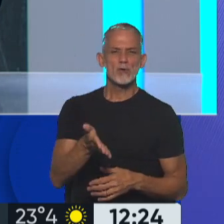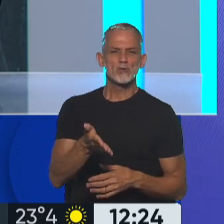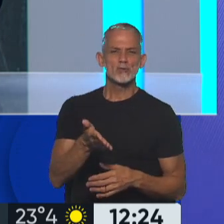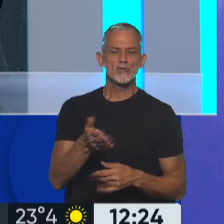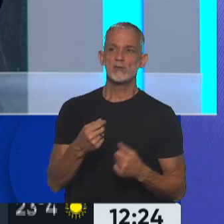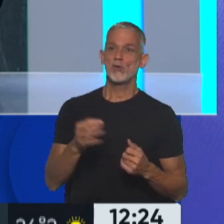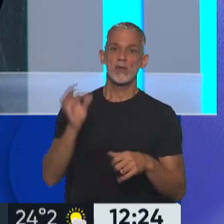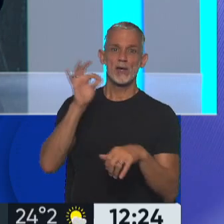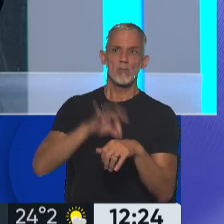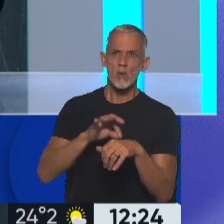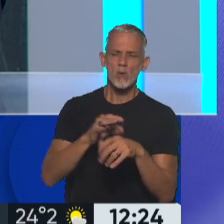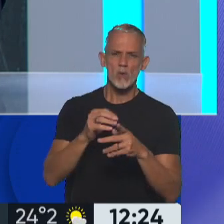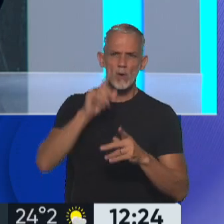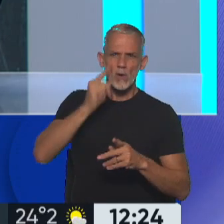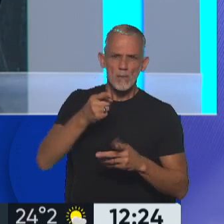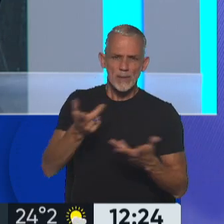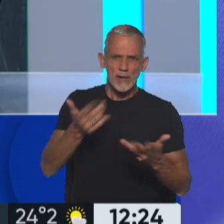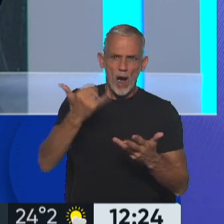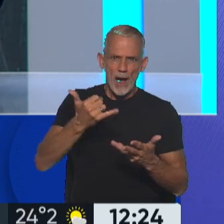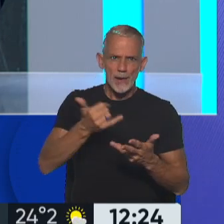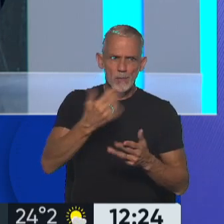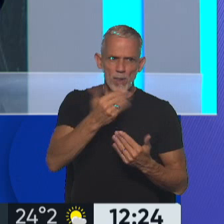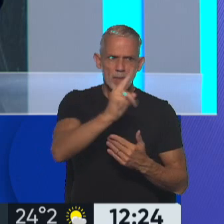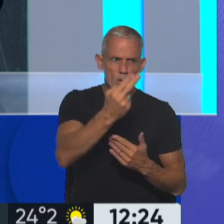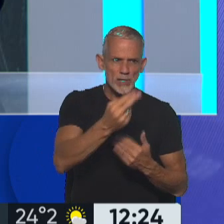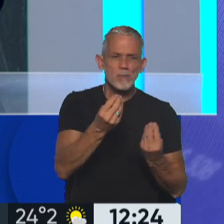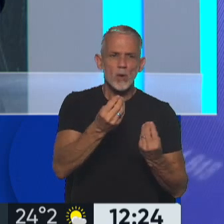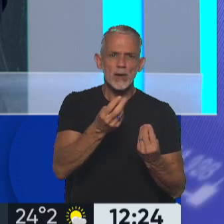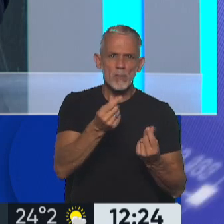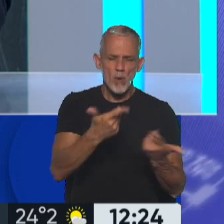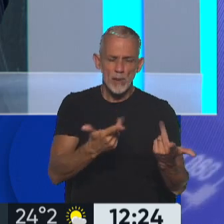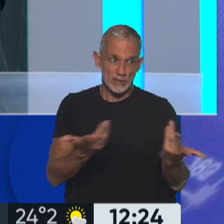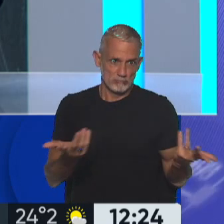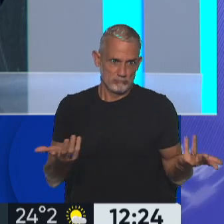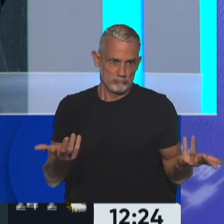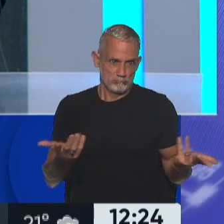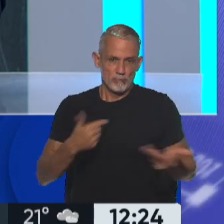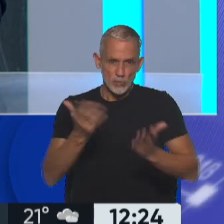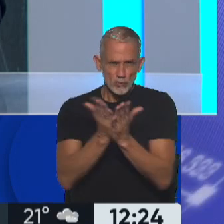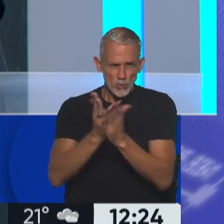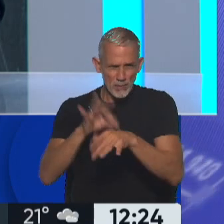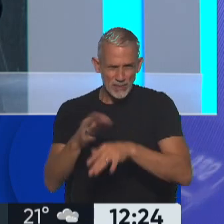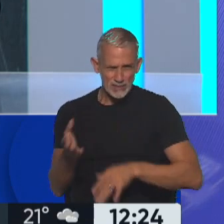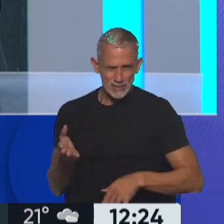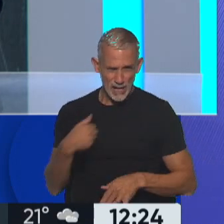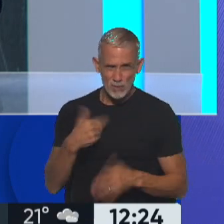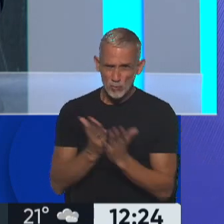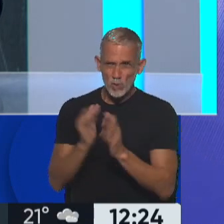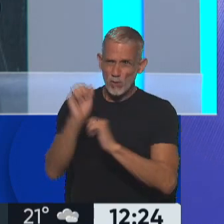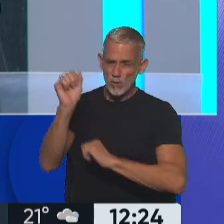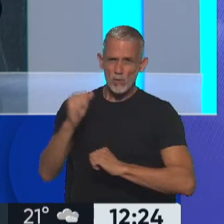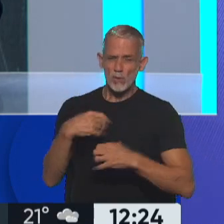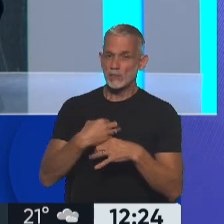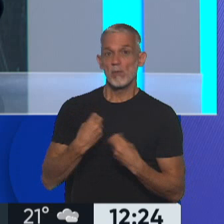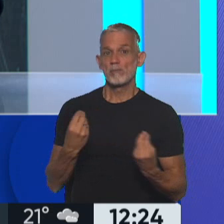exposición adicional a un riesgo que puede terminar con la vida de una persona por el hecho de que no puede pagar el remedio, bueno, mire, yo estudié medicina. Nosotros estamos educados